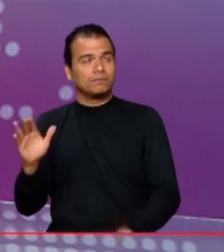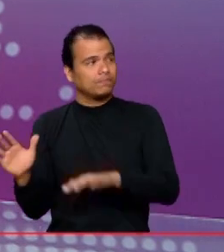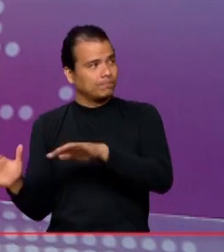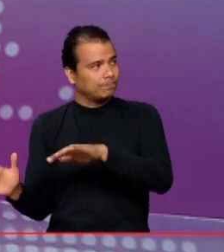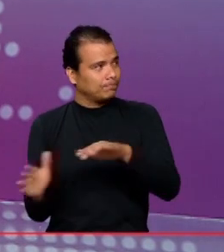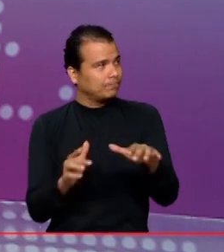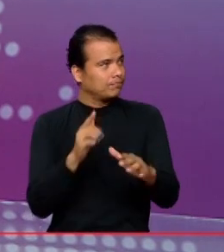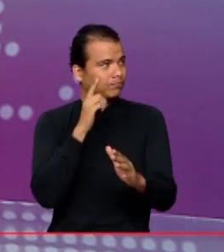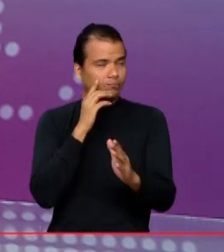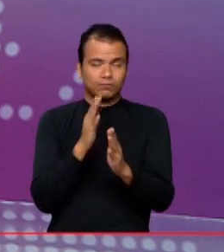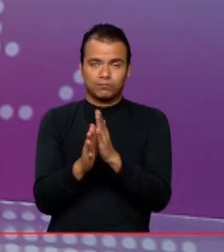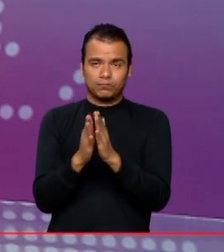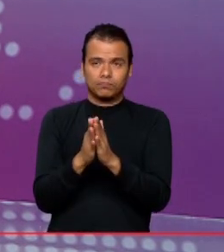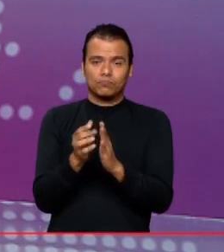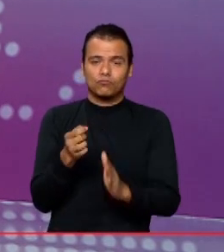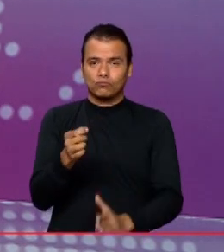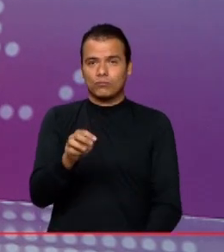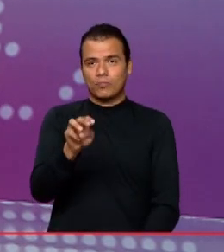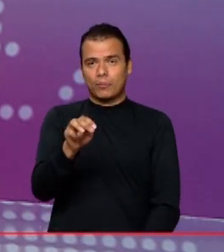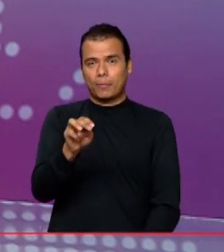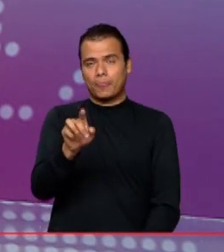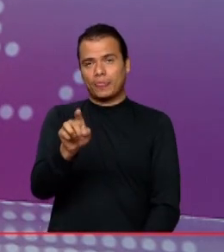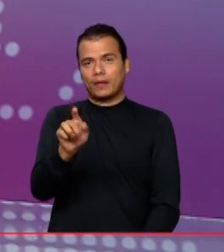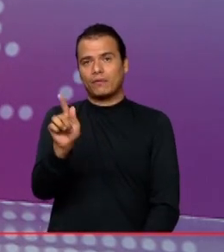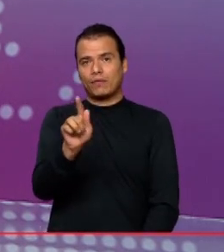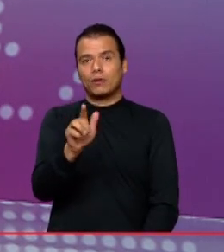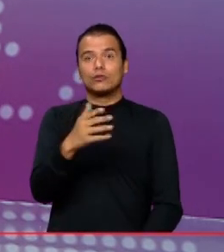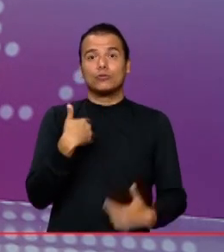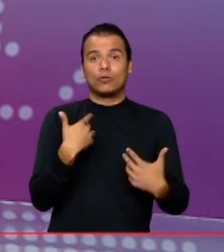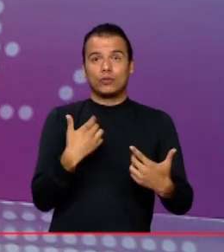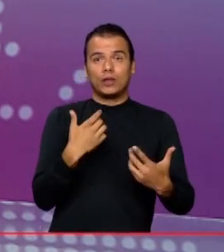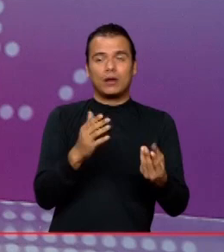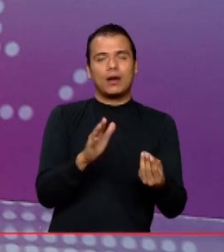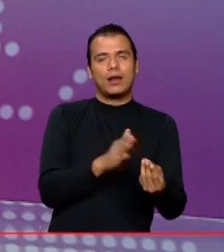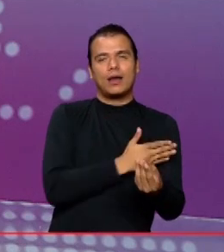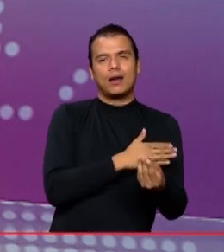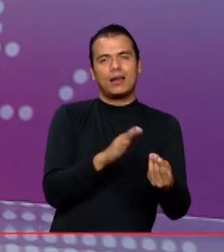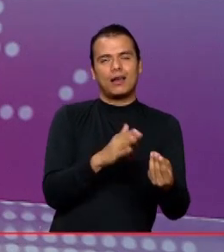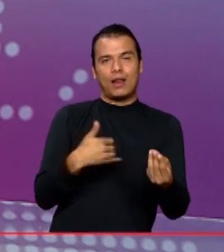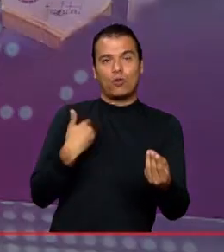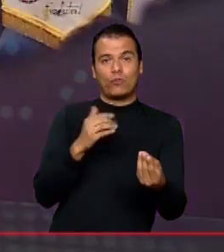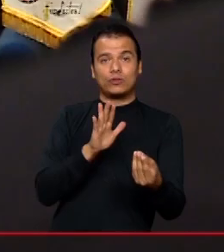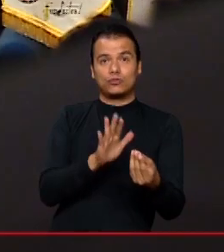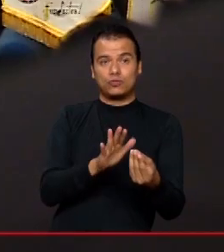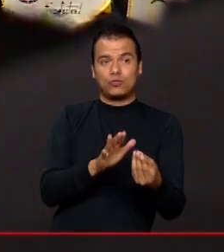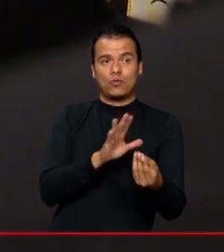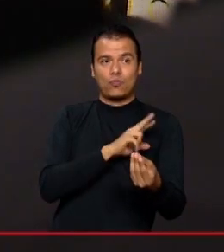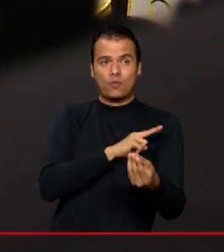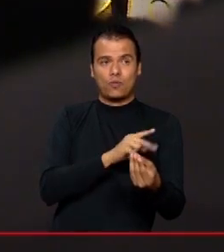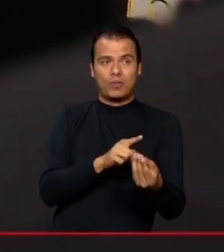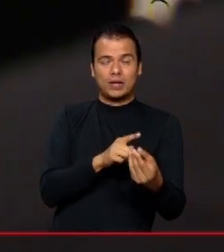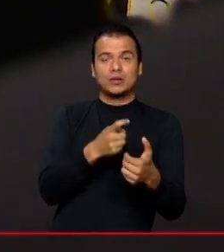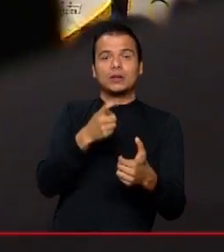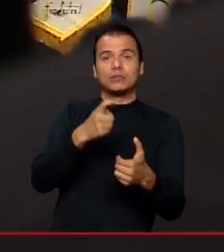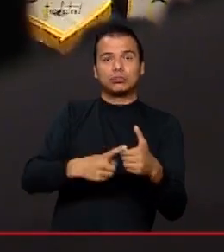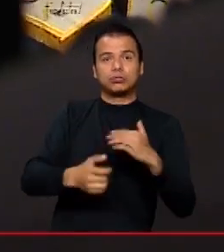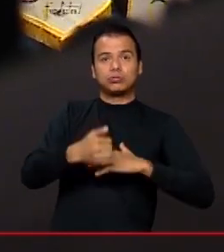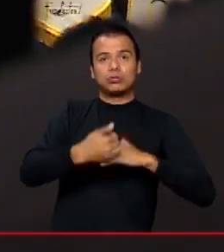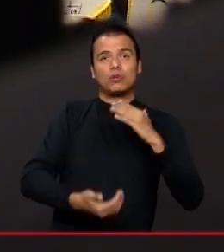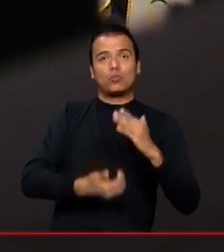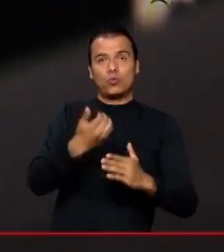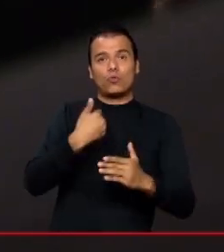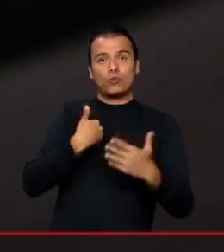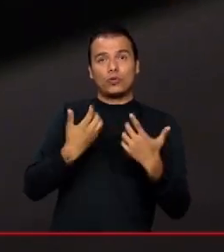Atención, porque el martes 6 de febrero es el último día para postularse como director de la Banda Sinfónica Juvenil del Valle del Cauca.